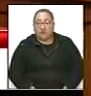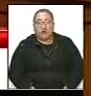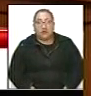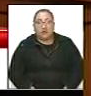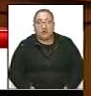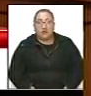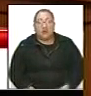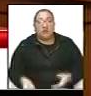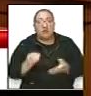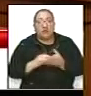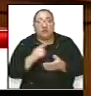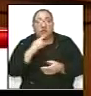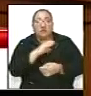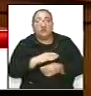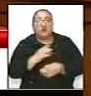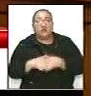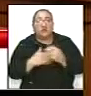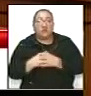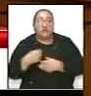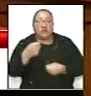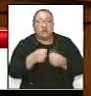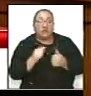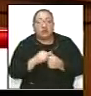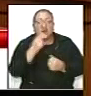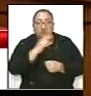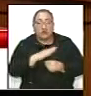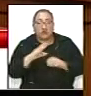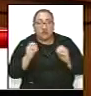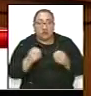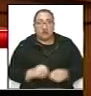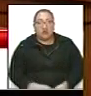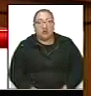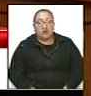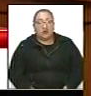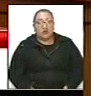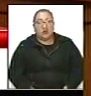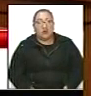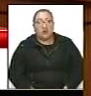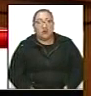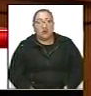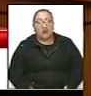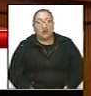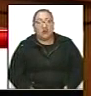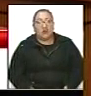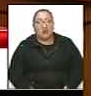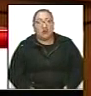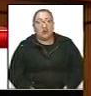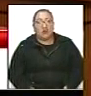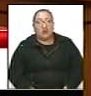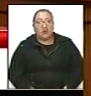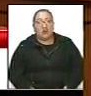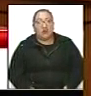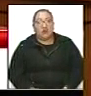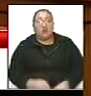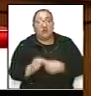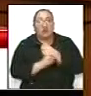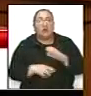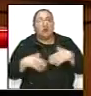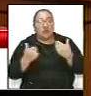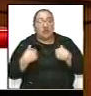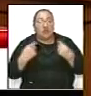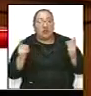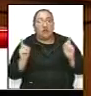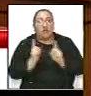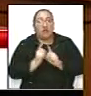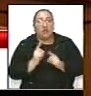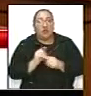Adicionalmente, somos conscientes de que la inversión en la infancia y en la adolescencia es la mejor estrategia que un país puede tener para enfrentar